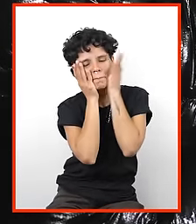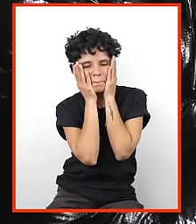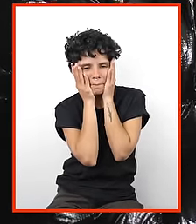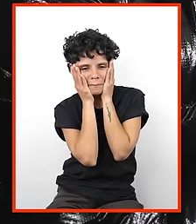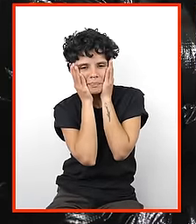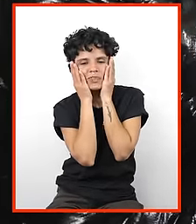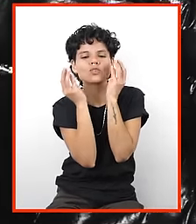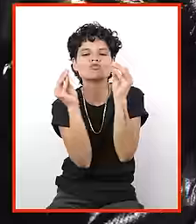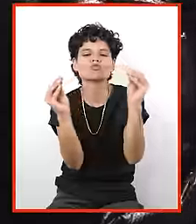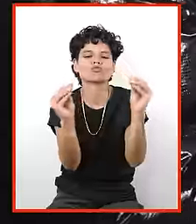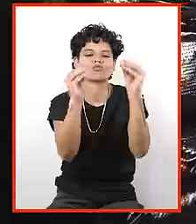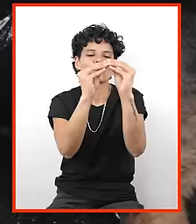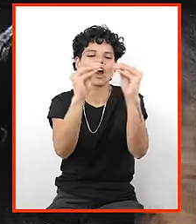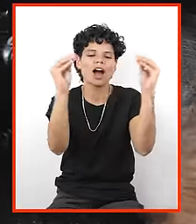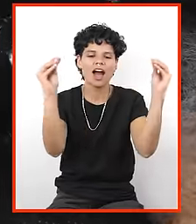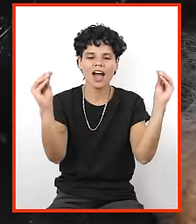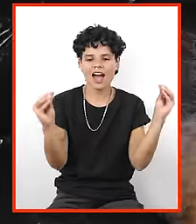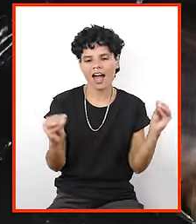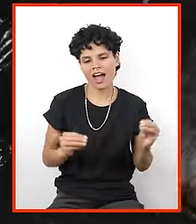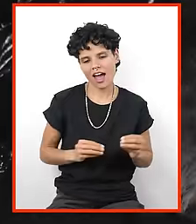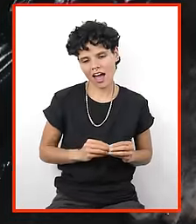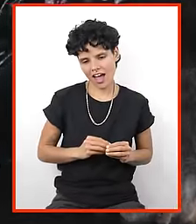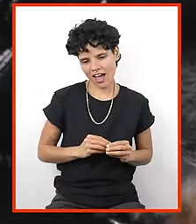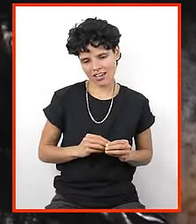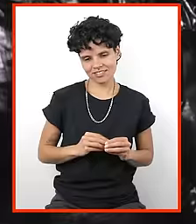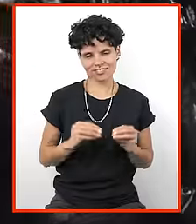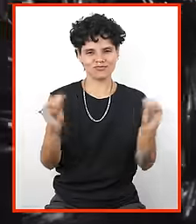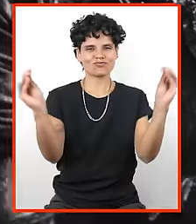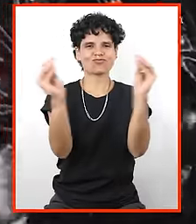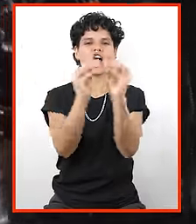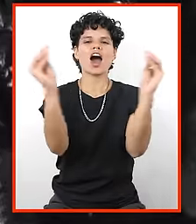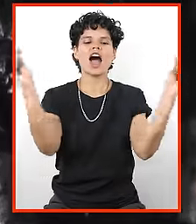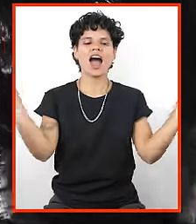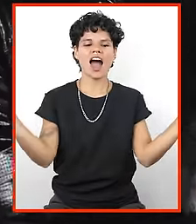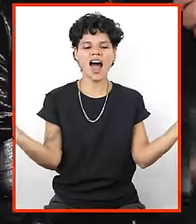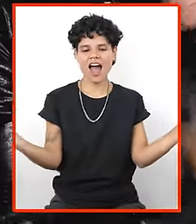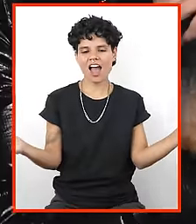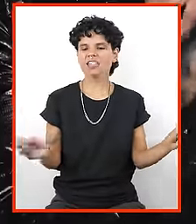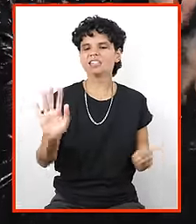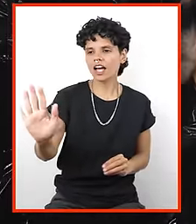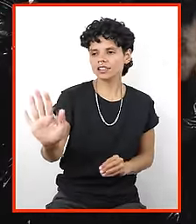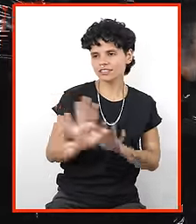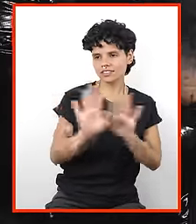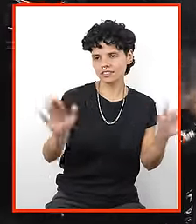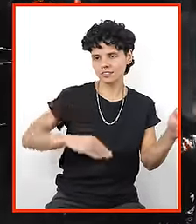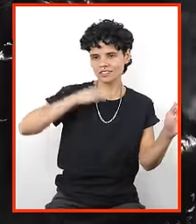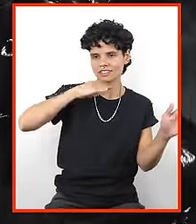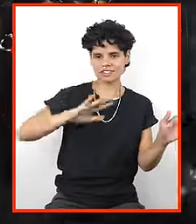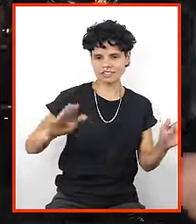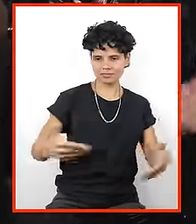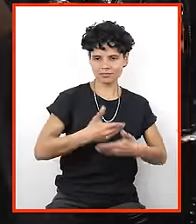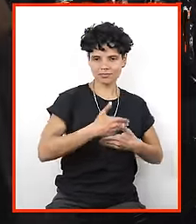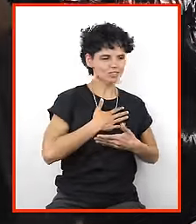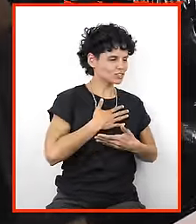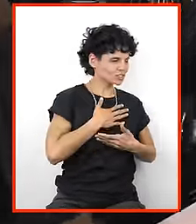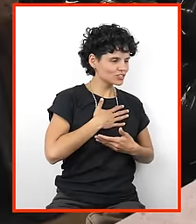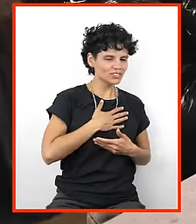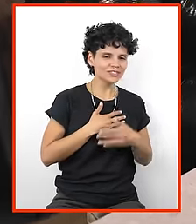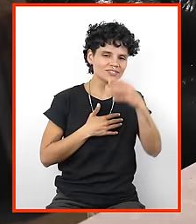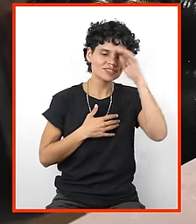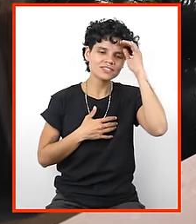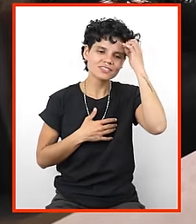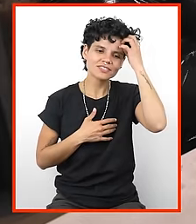Ay, no, un besito. Ay, eso, ya. Ya, pero ya es demasiado. Ya, ha sido demasiado el